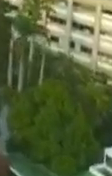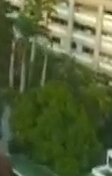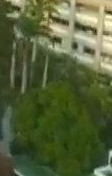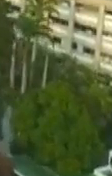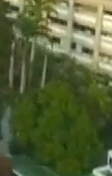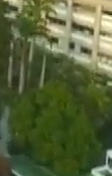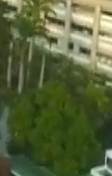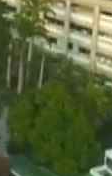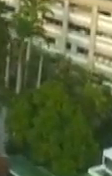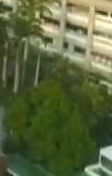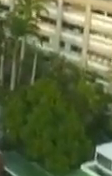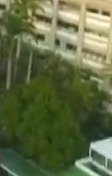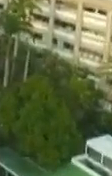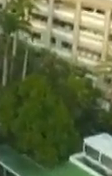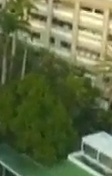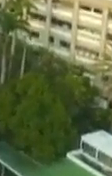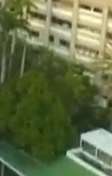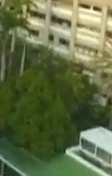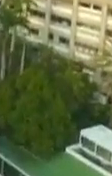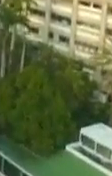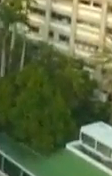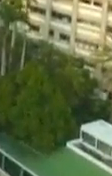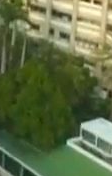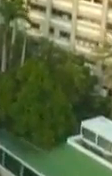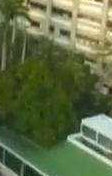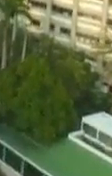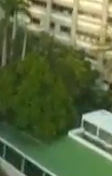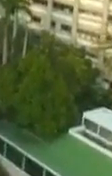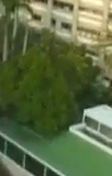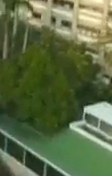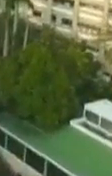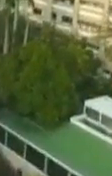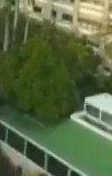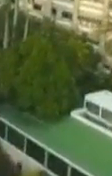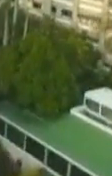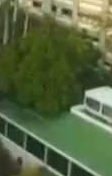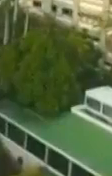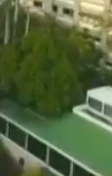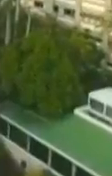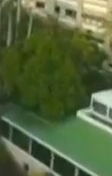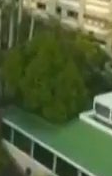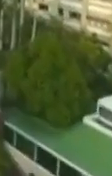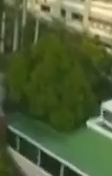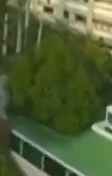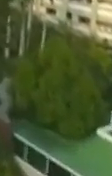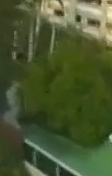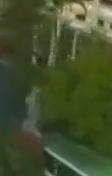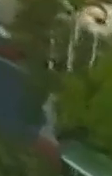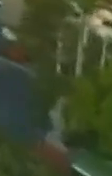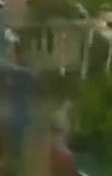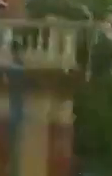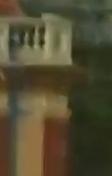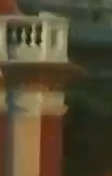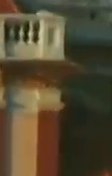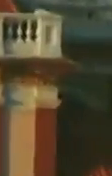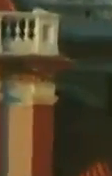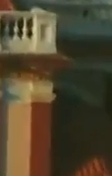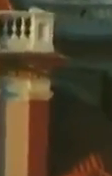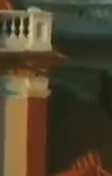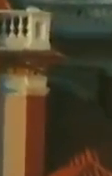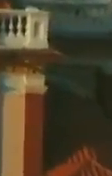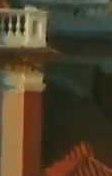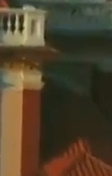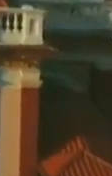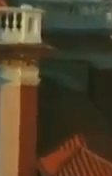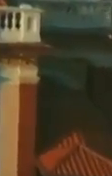Sí, muchísimas gracias por el contacto informativo, amigos de Venezolana de Televisión. Transmitimos desde el Salón Ayacucho del